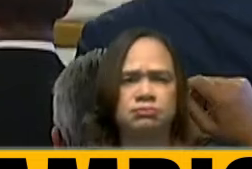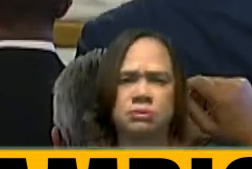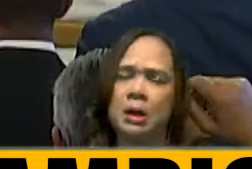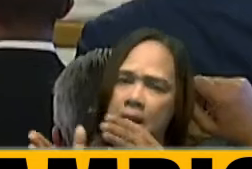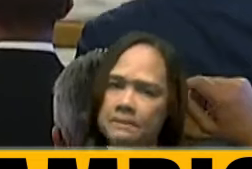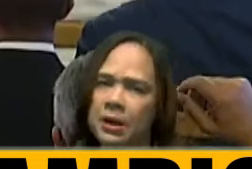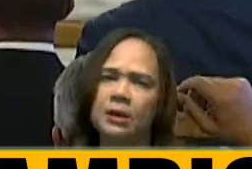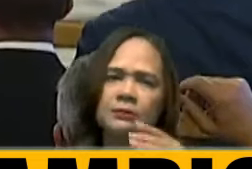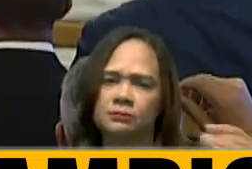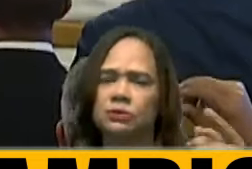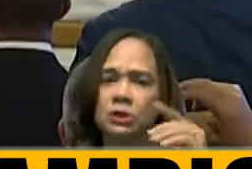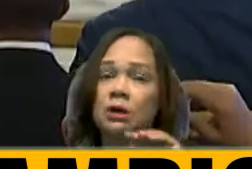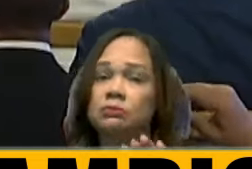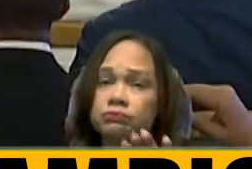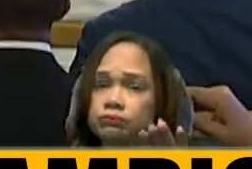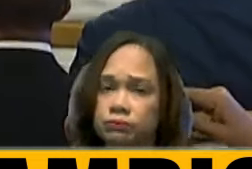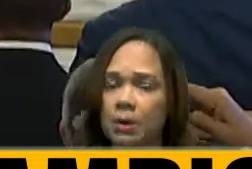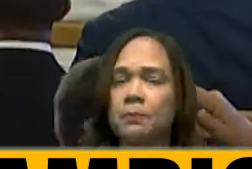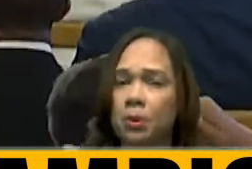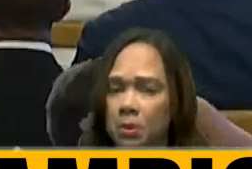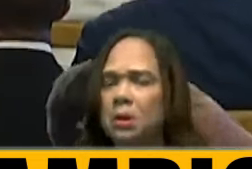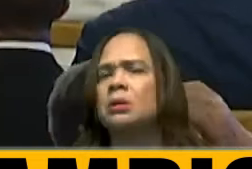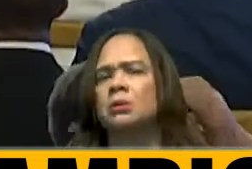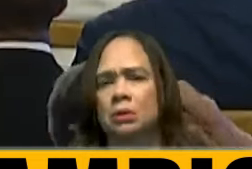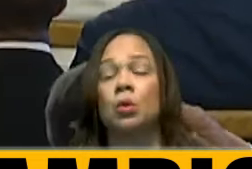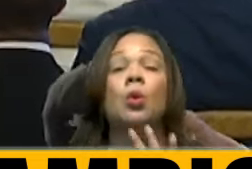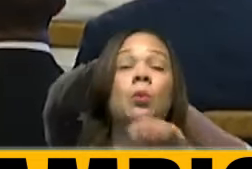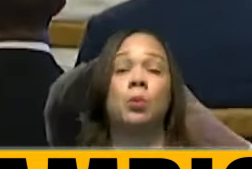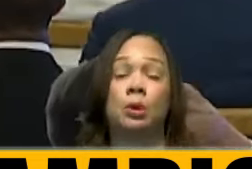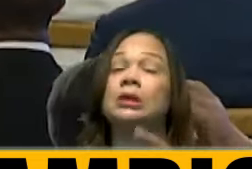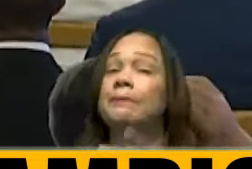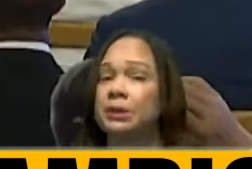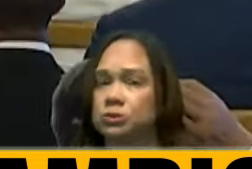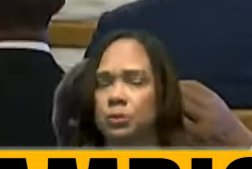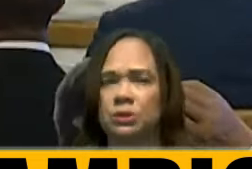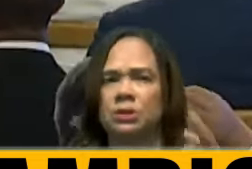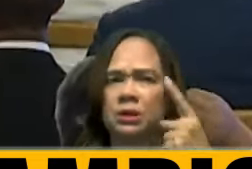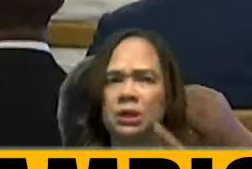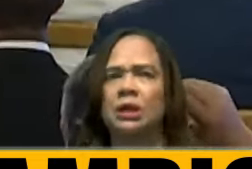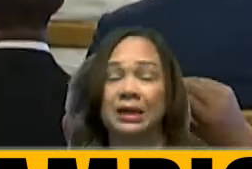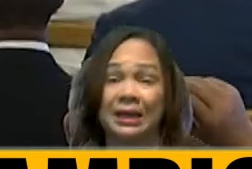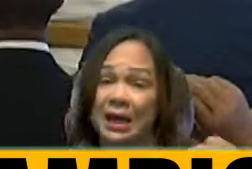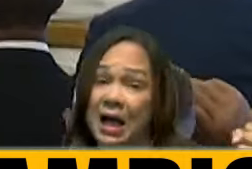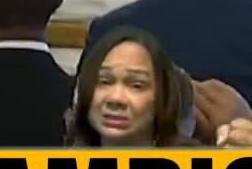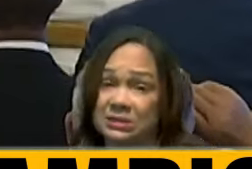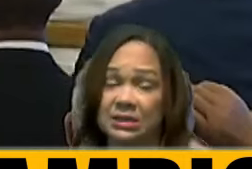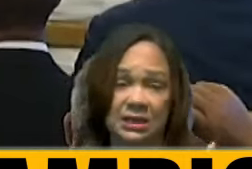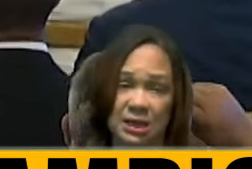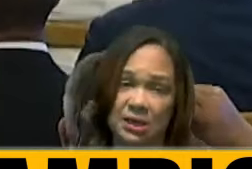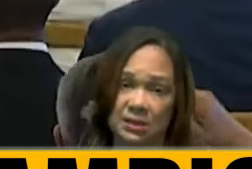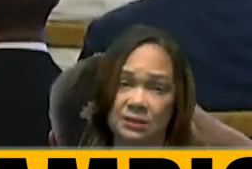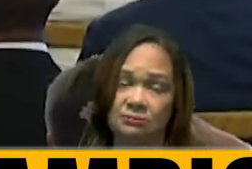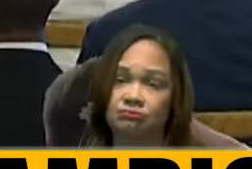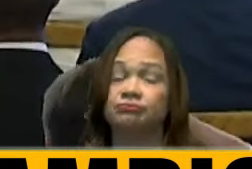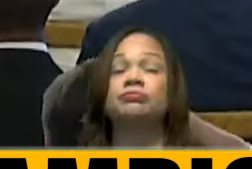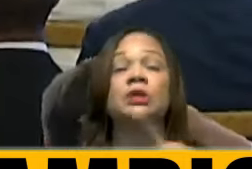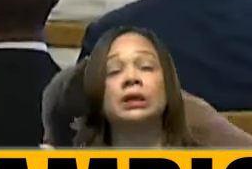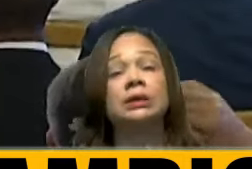planificación en la inversión pública con lo que el componente presupuestario que Hacienda maneja el